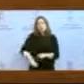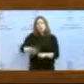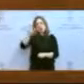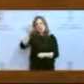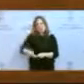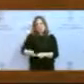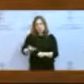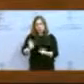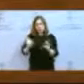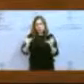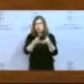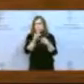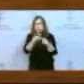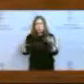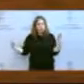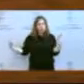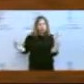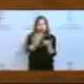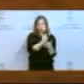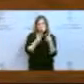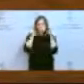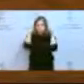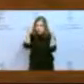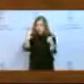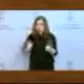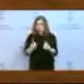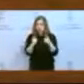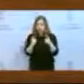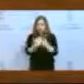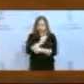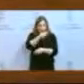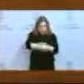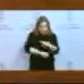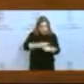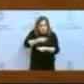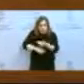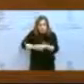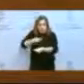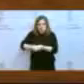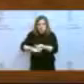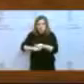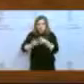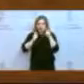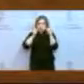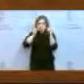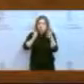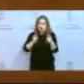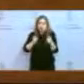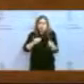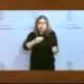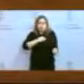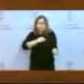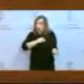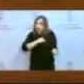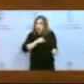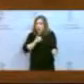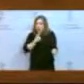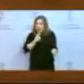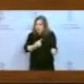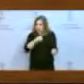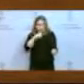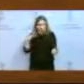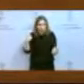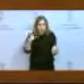toda la Cámara, el esfuerzo que ponemos a todo lo que hacemos y que, desgraciadamente, y me duele decirlo, no convence al